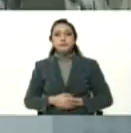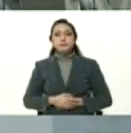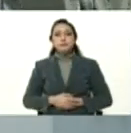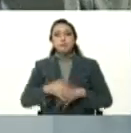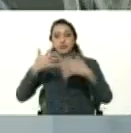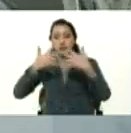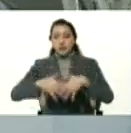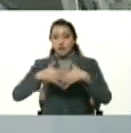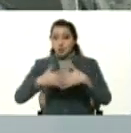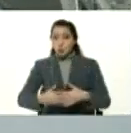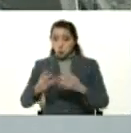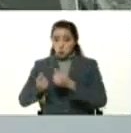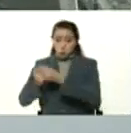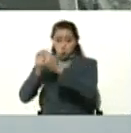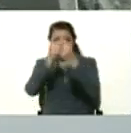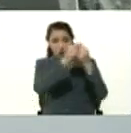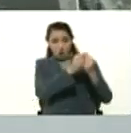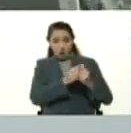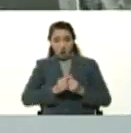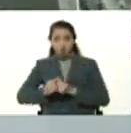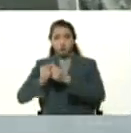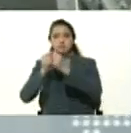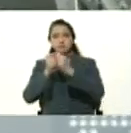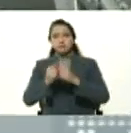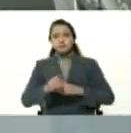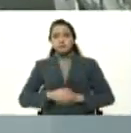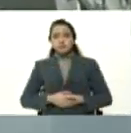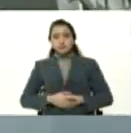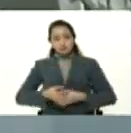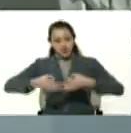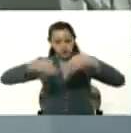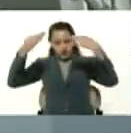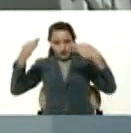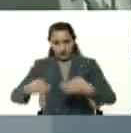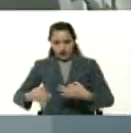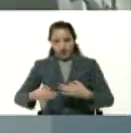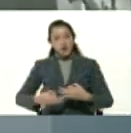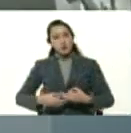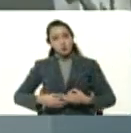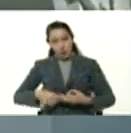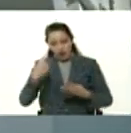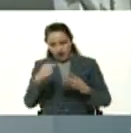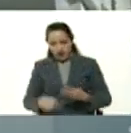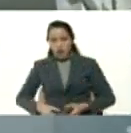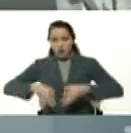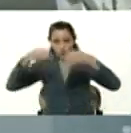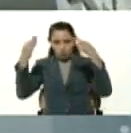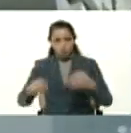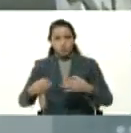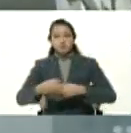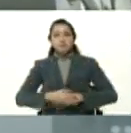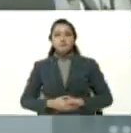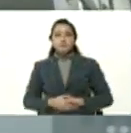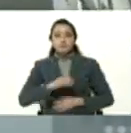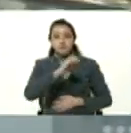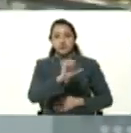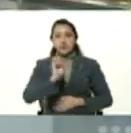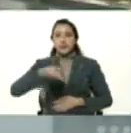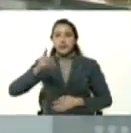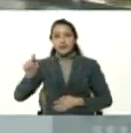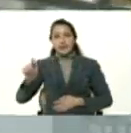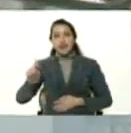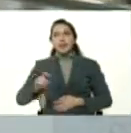industrial, económica, productiva, concreta, con resultados concretos. El CPT no